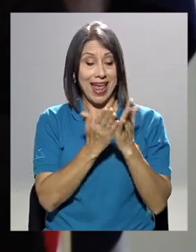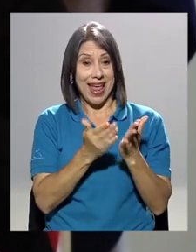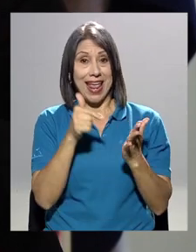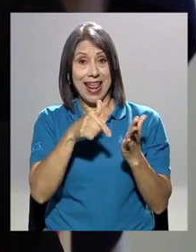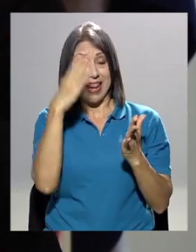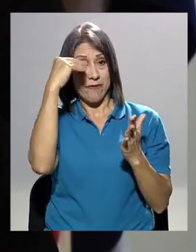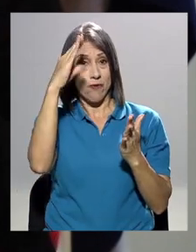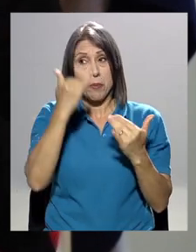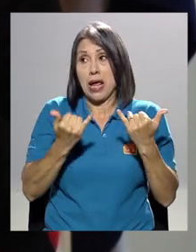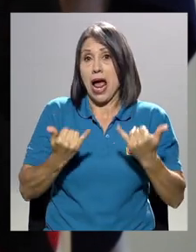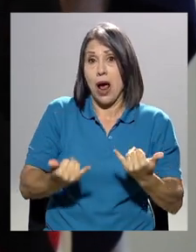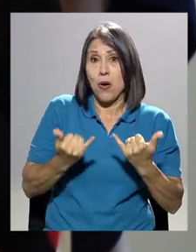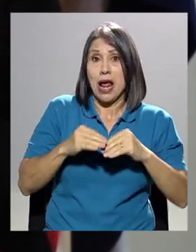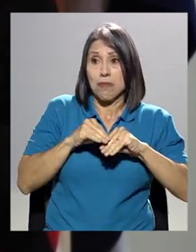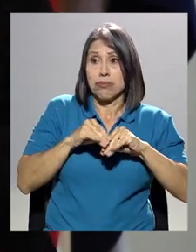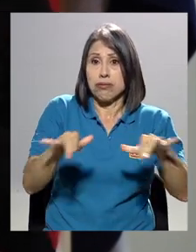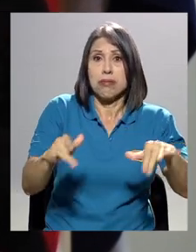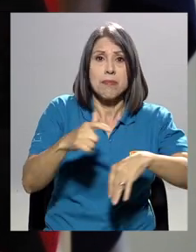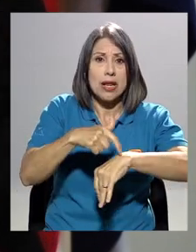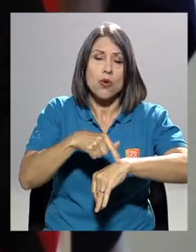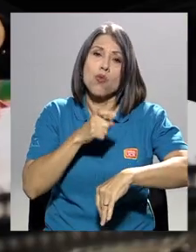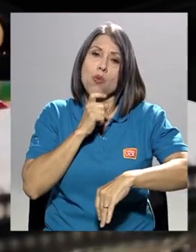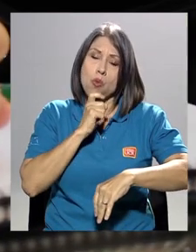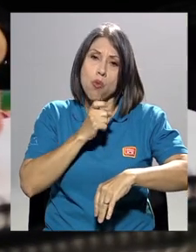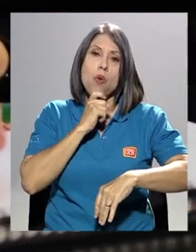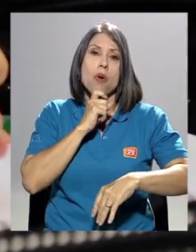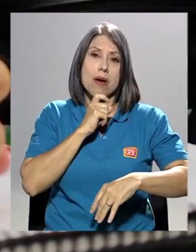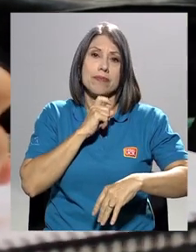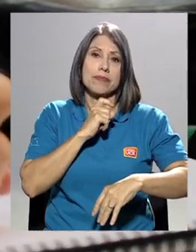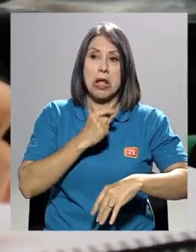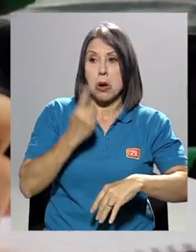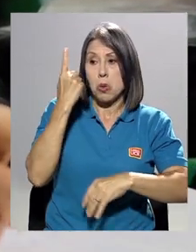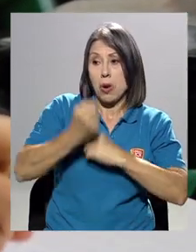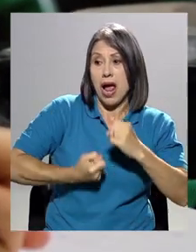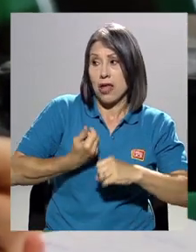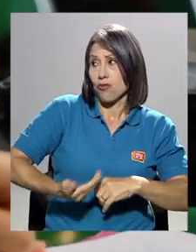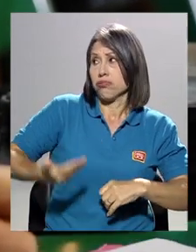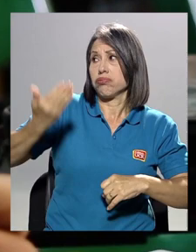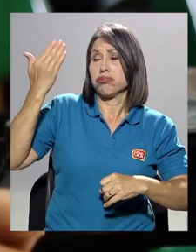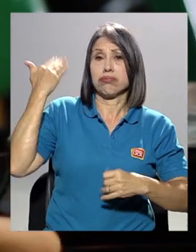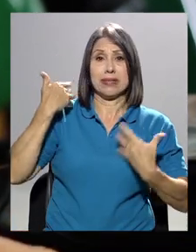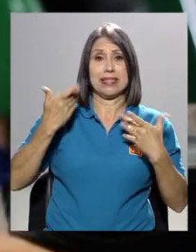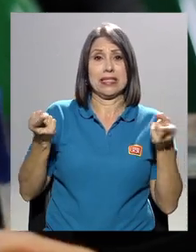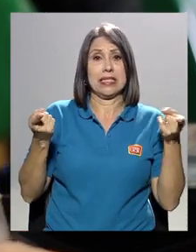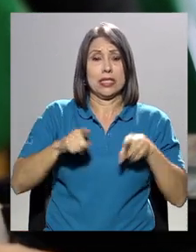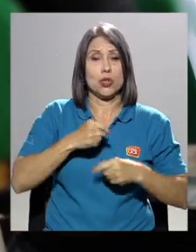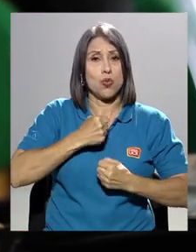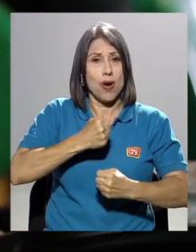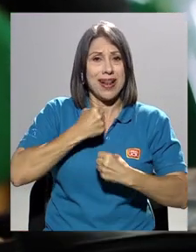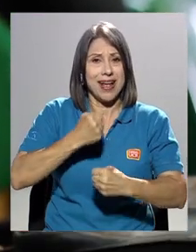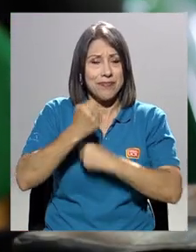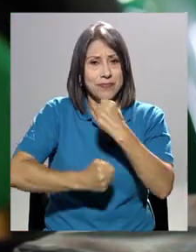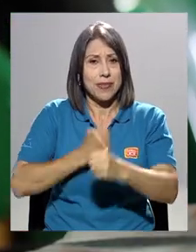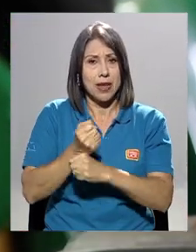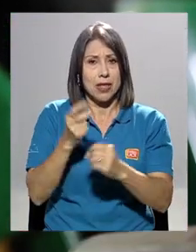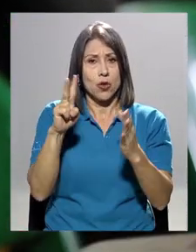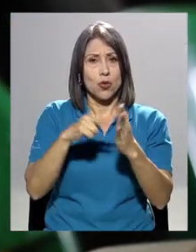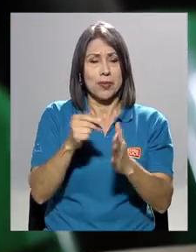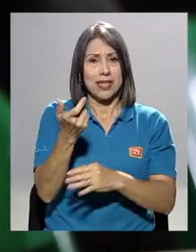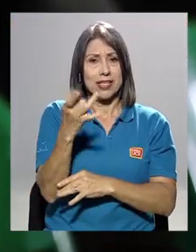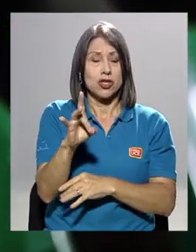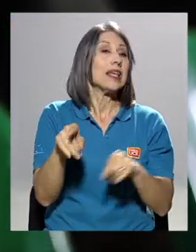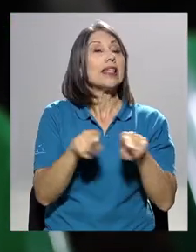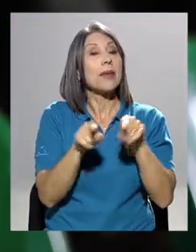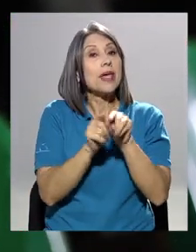periodo complicado que tenemos después de un año de huelga en el 2018 y también con una